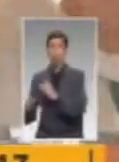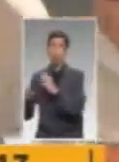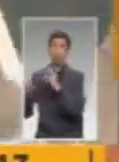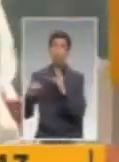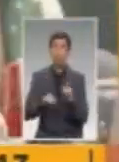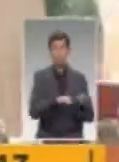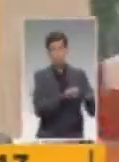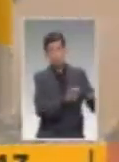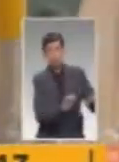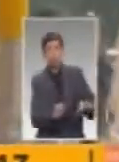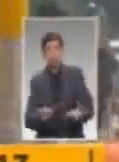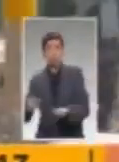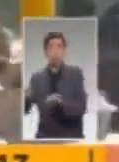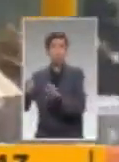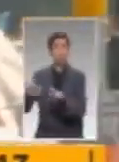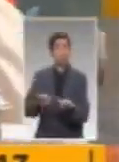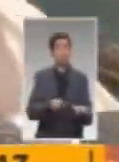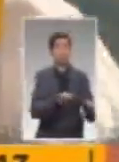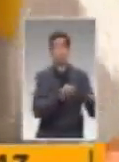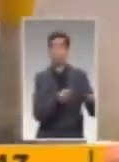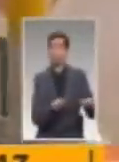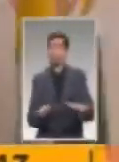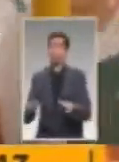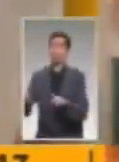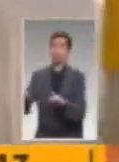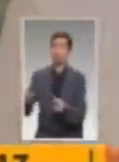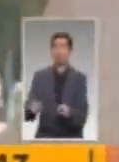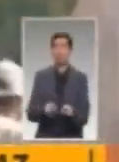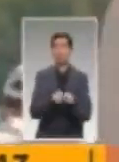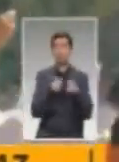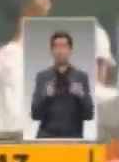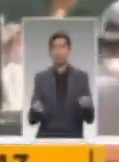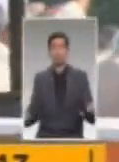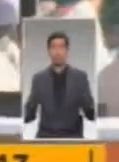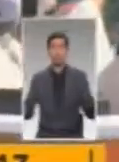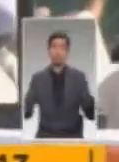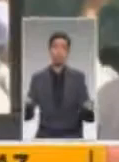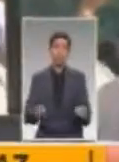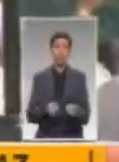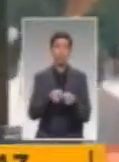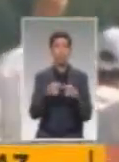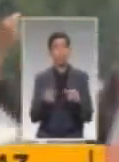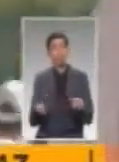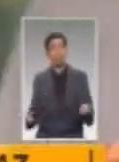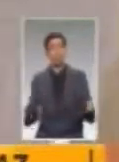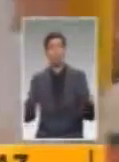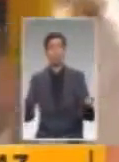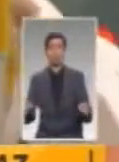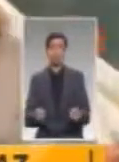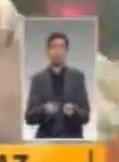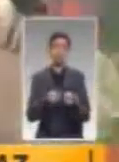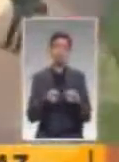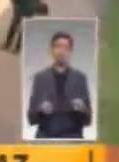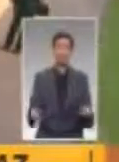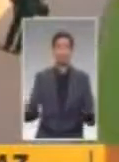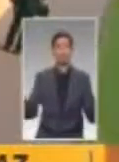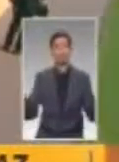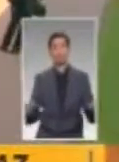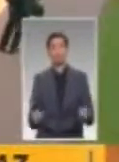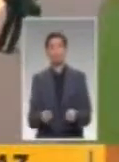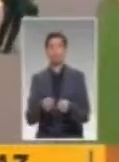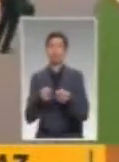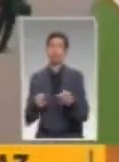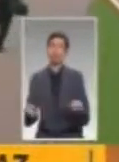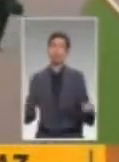pueblo presente, la iglesia presente. El Papa lleva en su mano un báculo, ¿no es cierto? Así es. ¿Qué es lo que representa? El